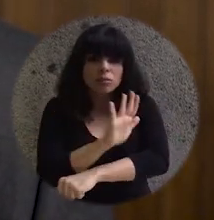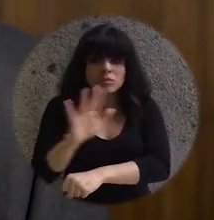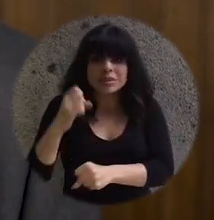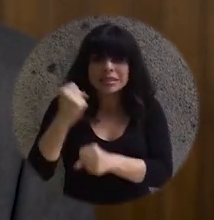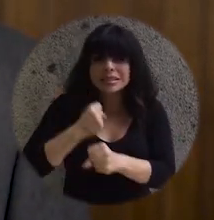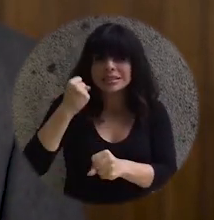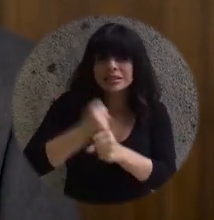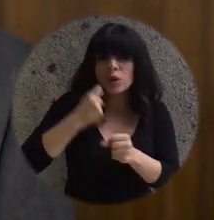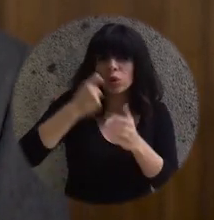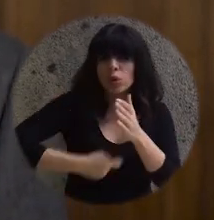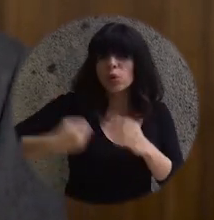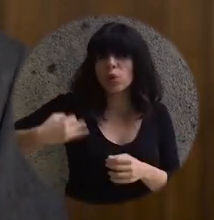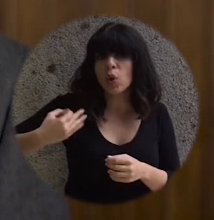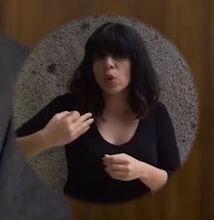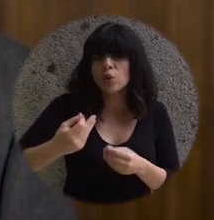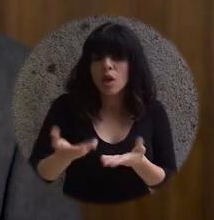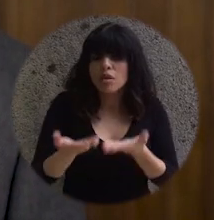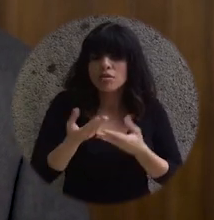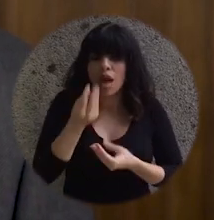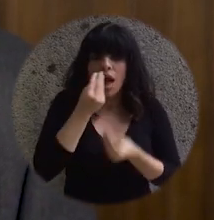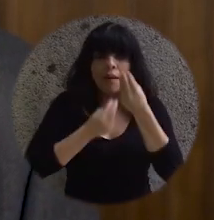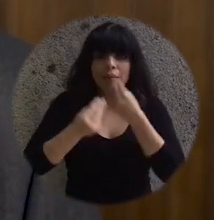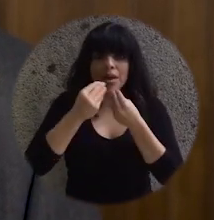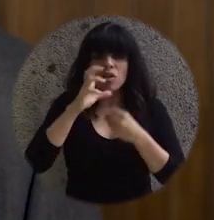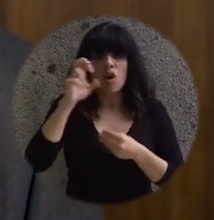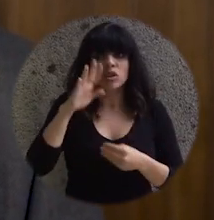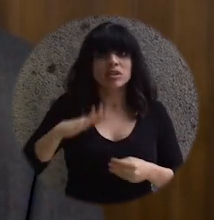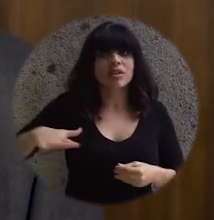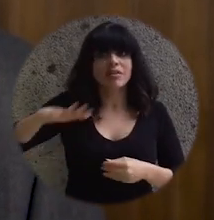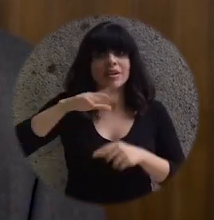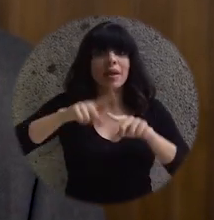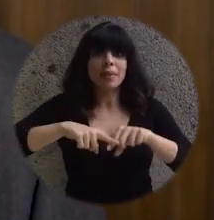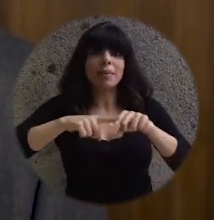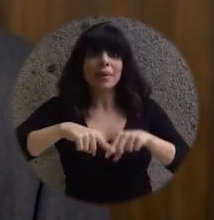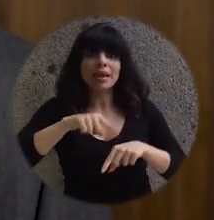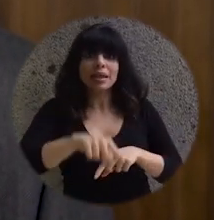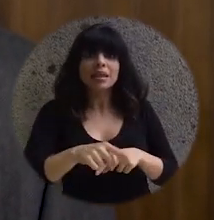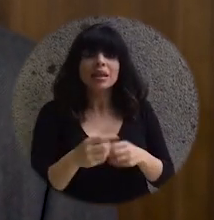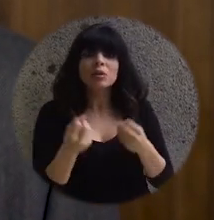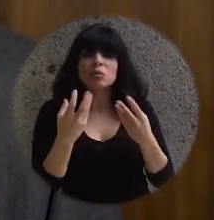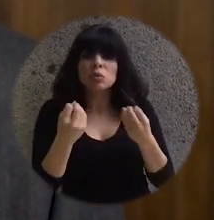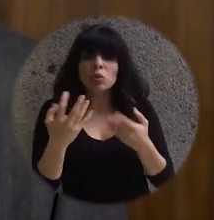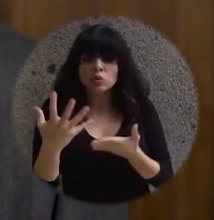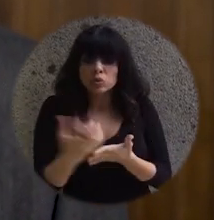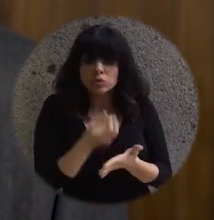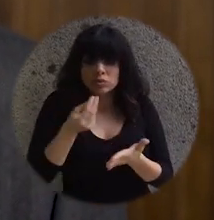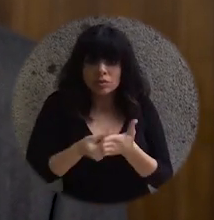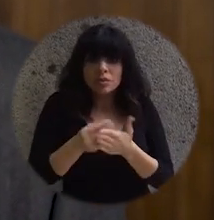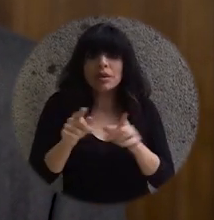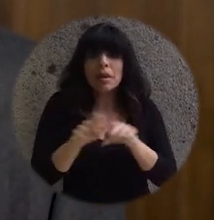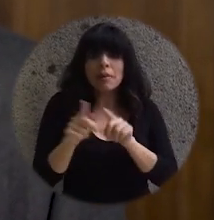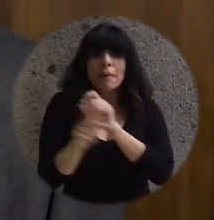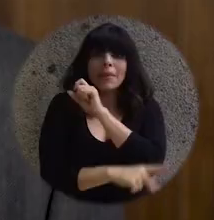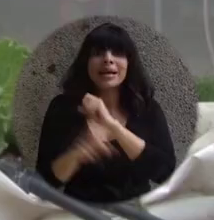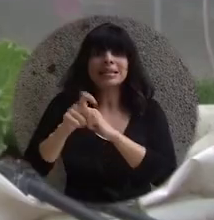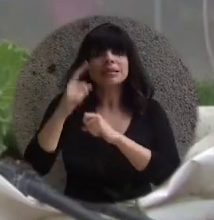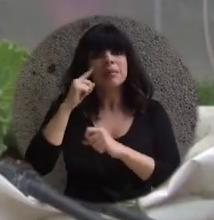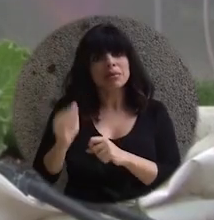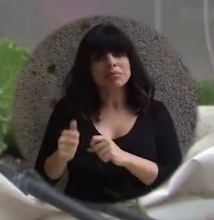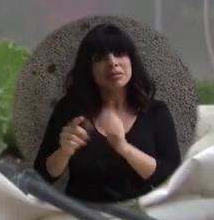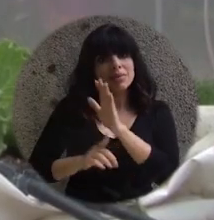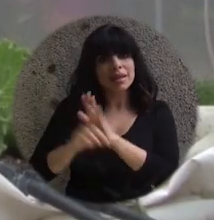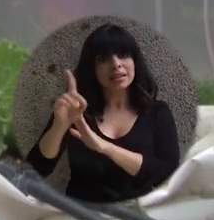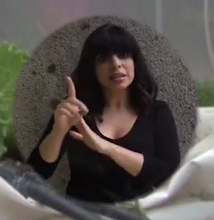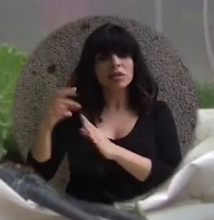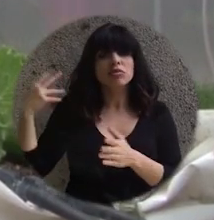arduo de todos los días producen los alimentos de que depende Costa Rica y una gran cantidad de las divisas que el país necesita para su desarrollo. A